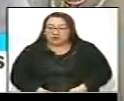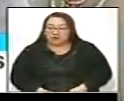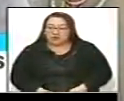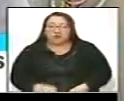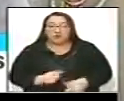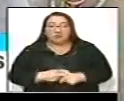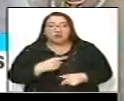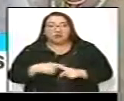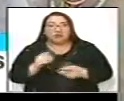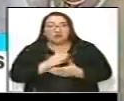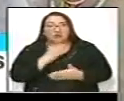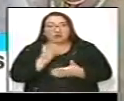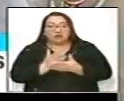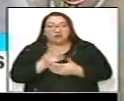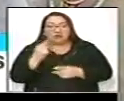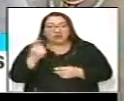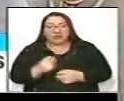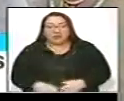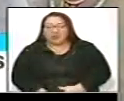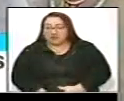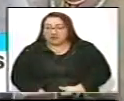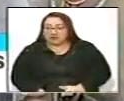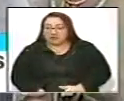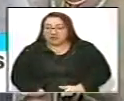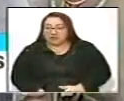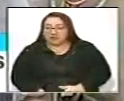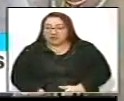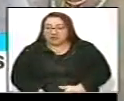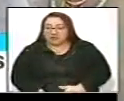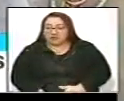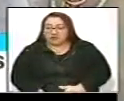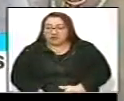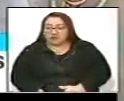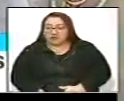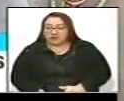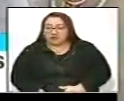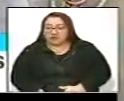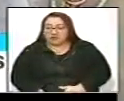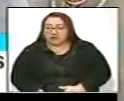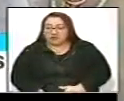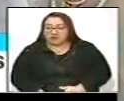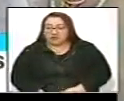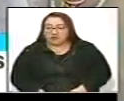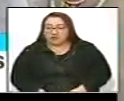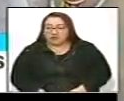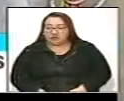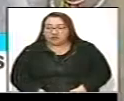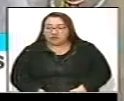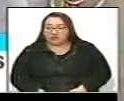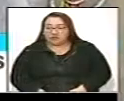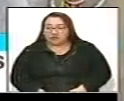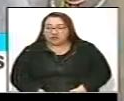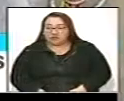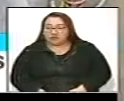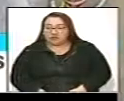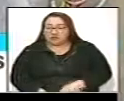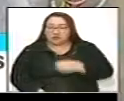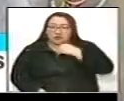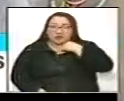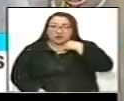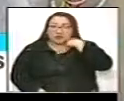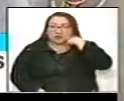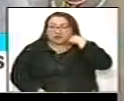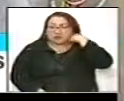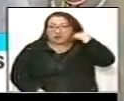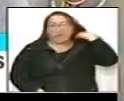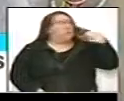la problemática en general. Yo creo que este es un excelente momento para celebrar